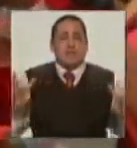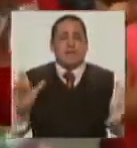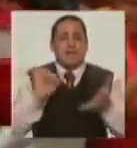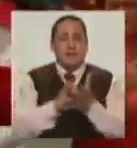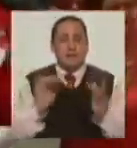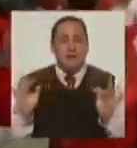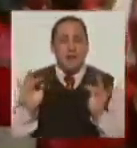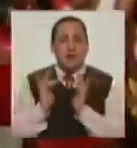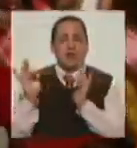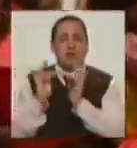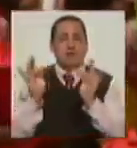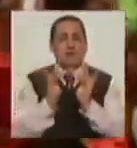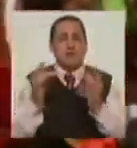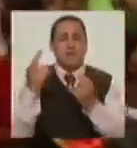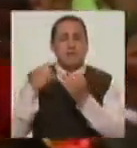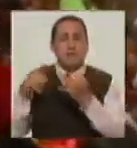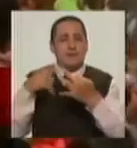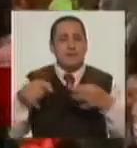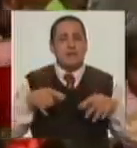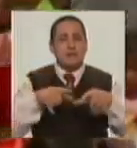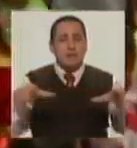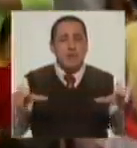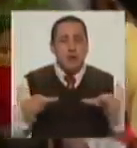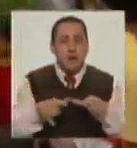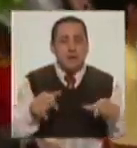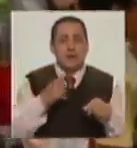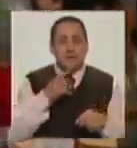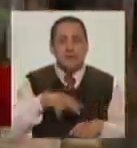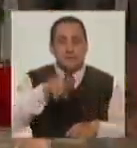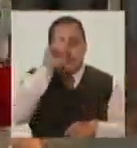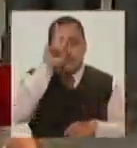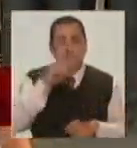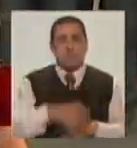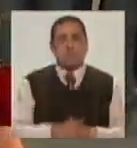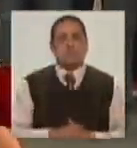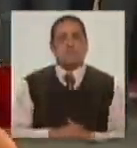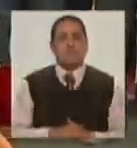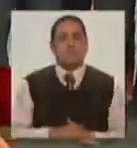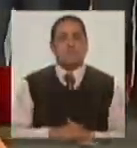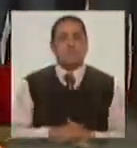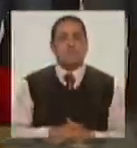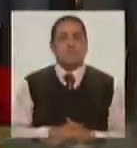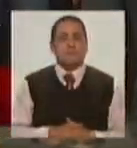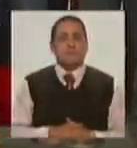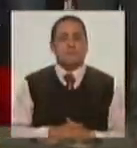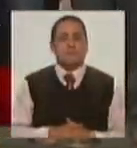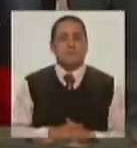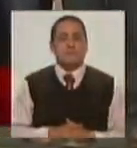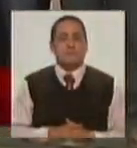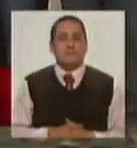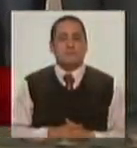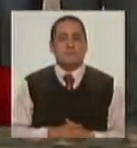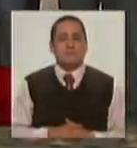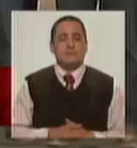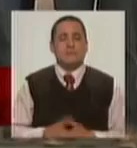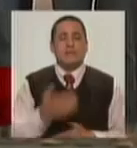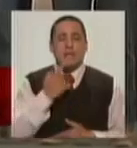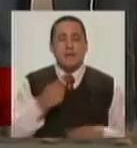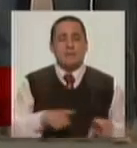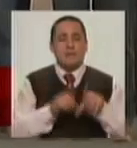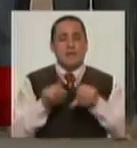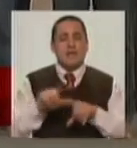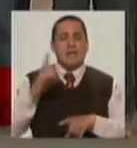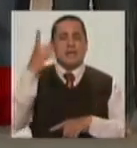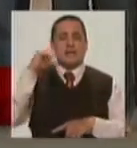a interconectar varios pueblos de nuestro país. Y la provincia de Huancabamba recibirá al máximo líder